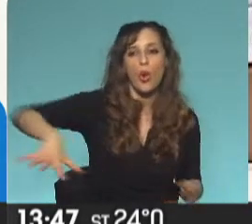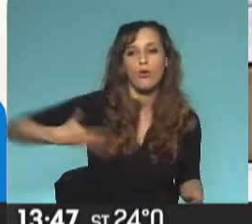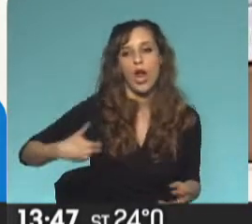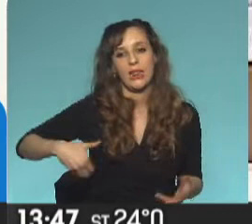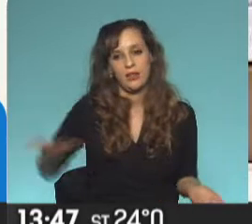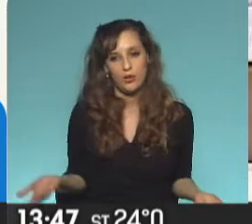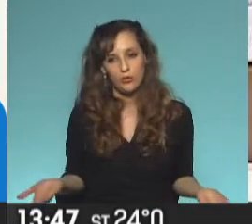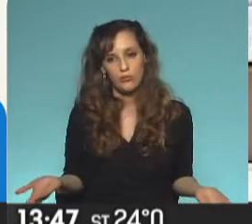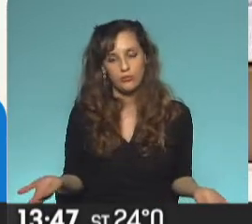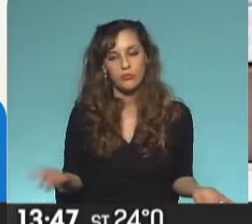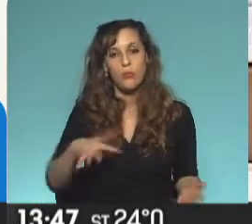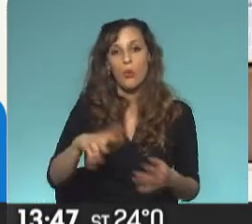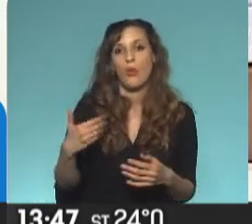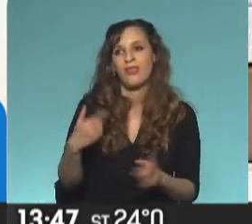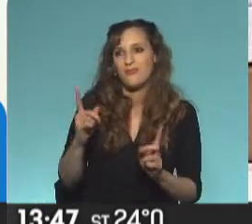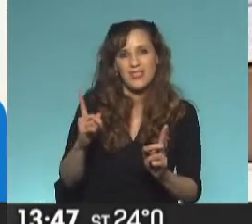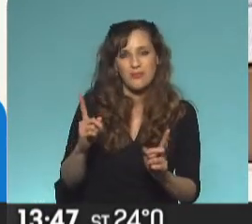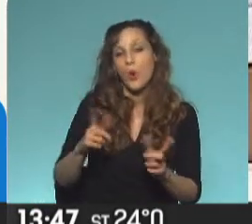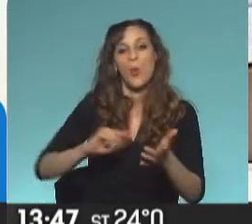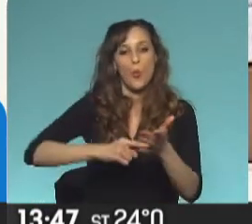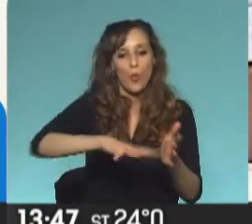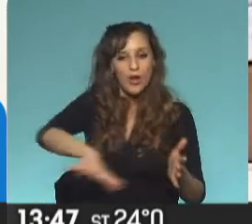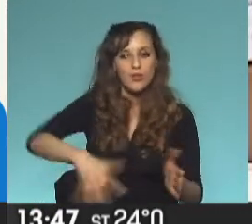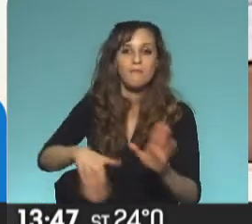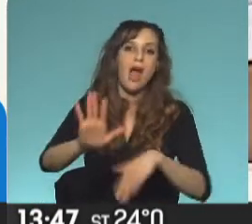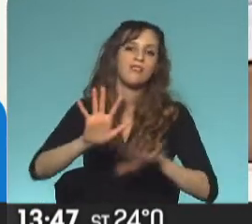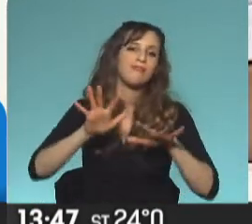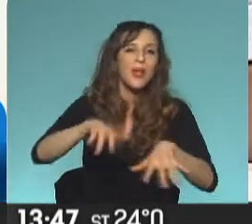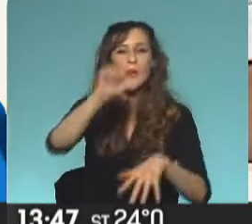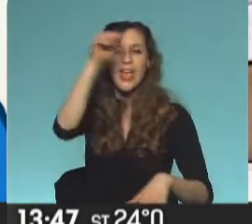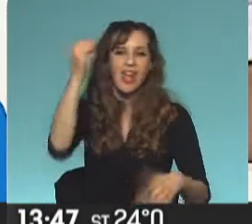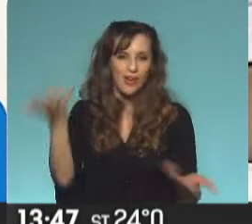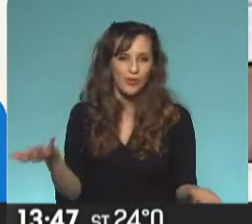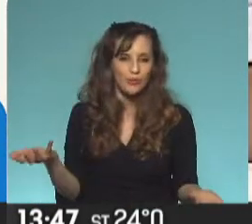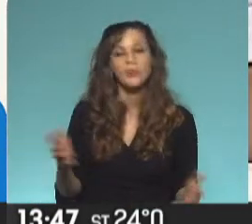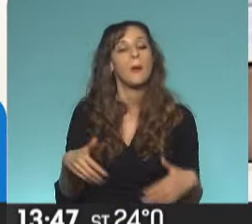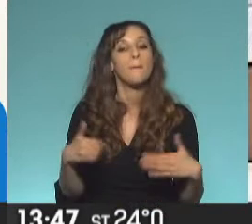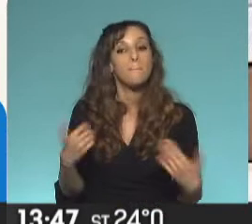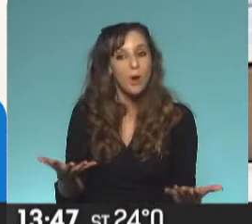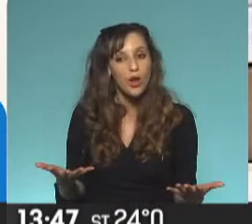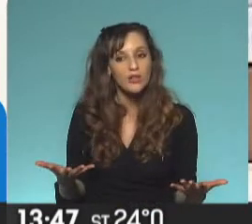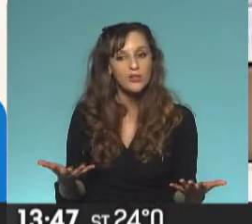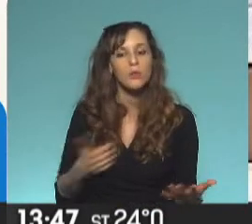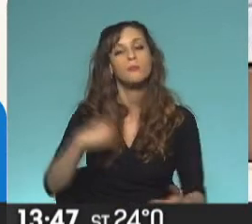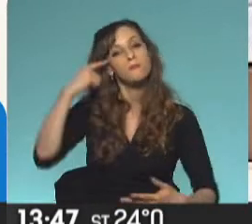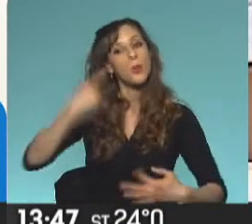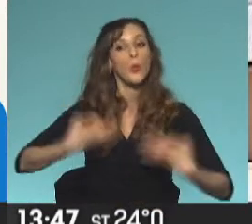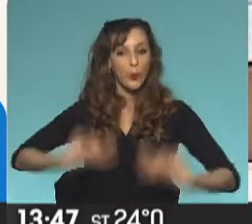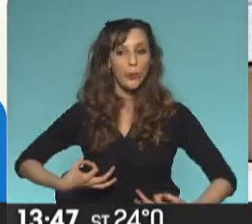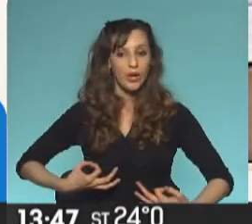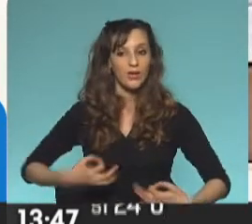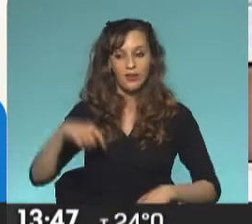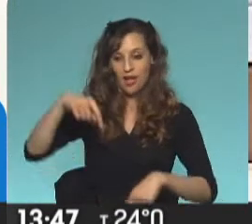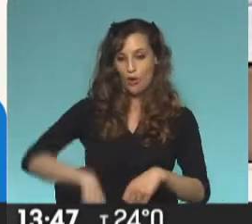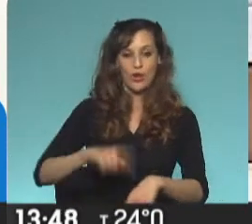que viene a la provincia de buenos aires- mayormente a veranear por eso creo que estamos bien en este